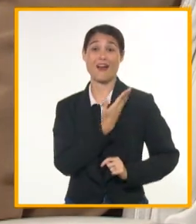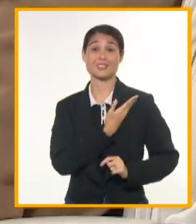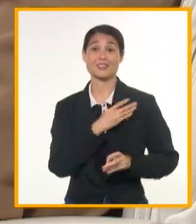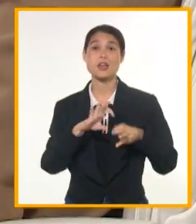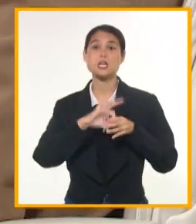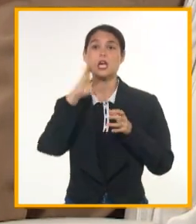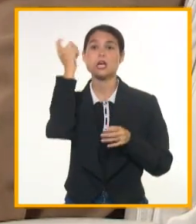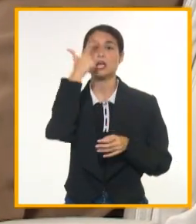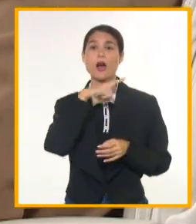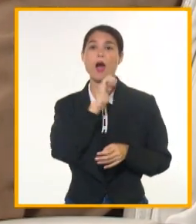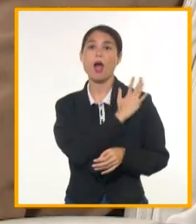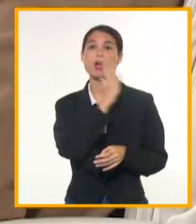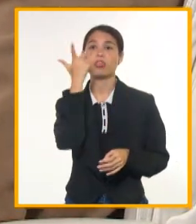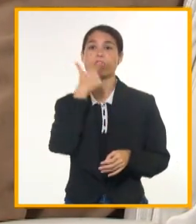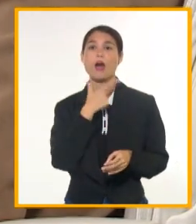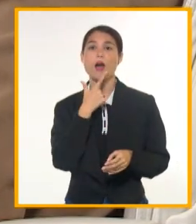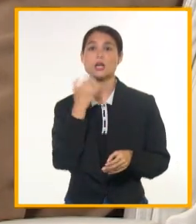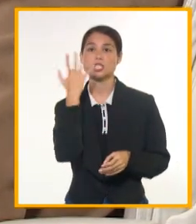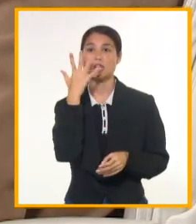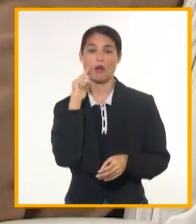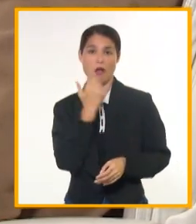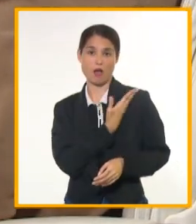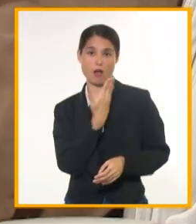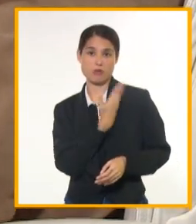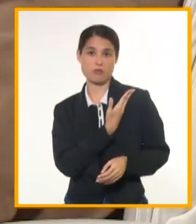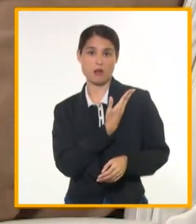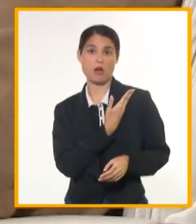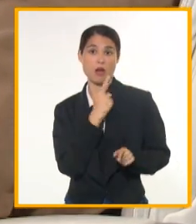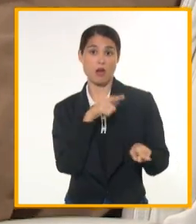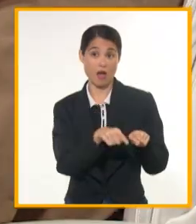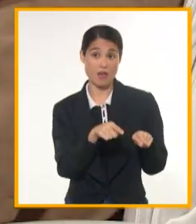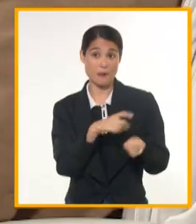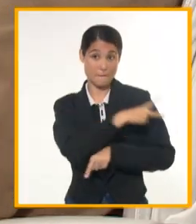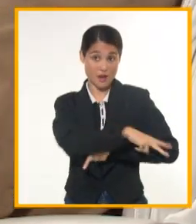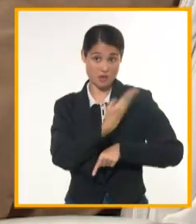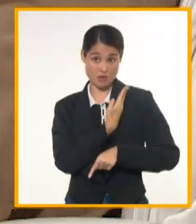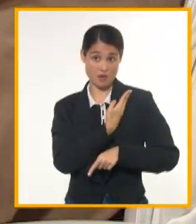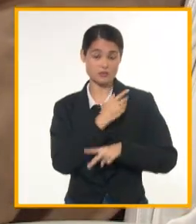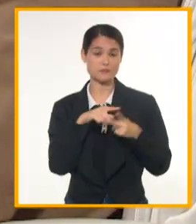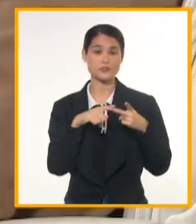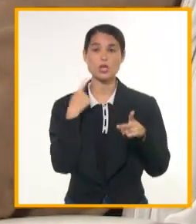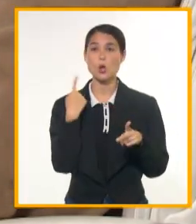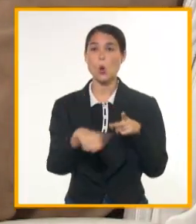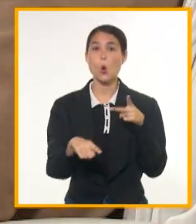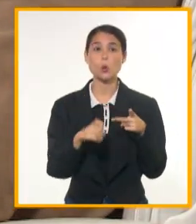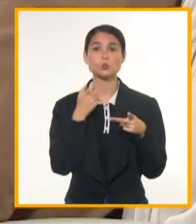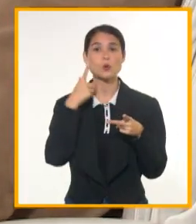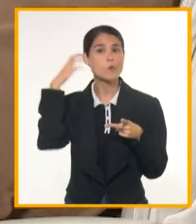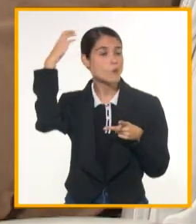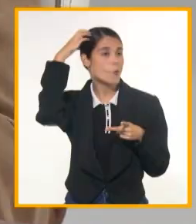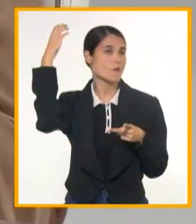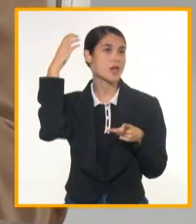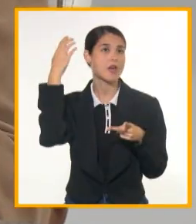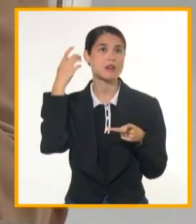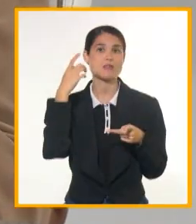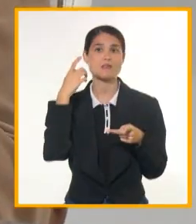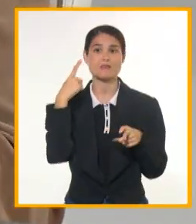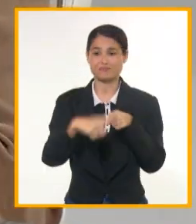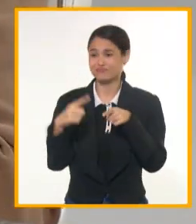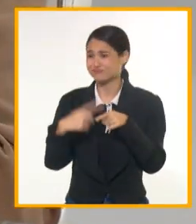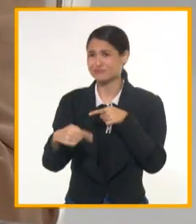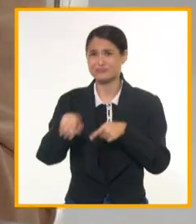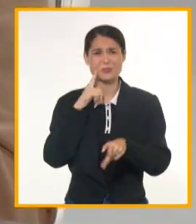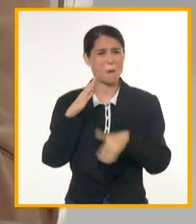es la situación de la población yemenita por el conflicto de los hutíes con el gobierno yemení, en fin, una serie de